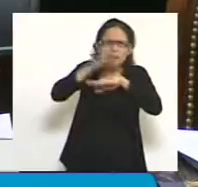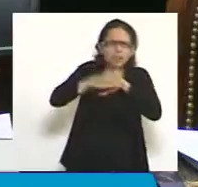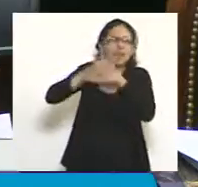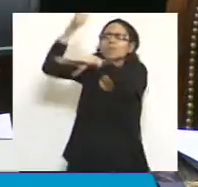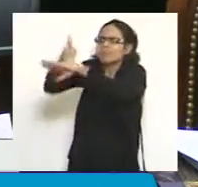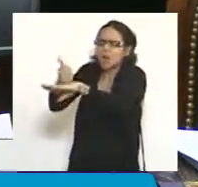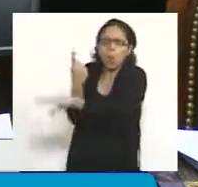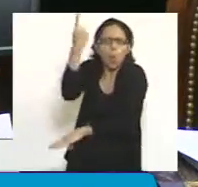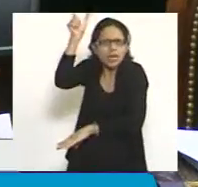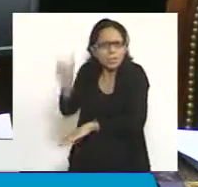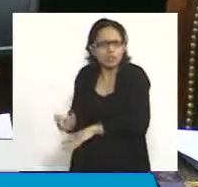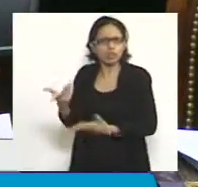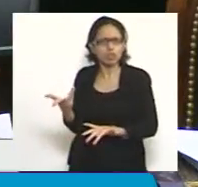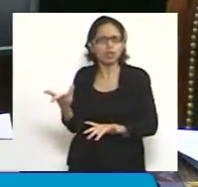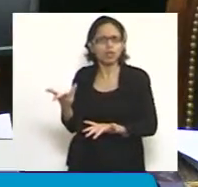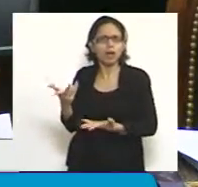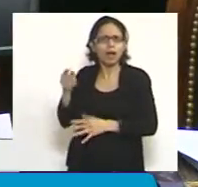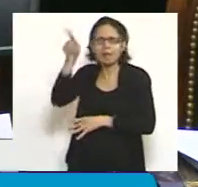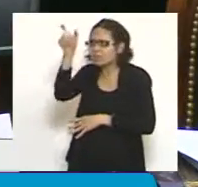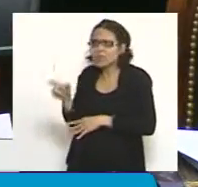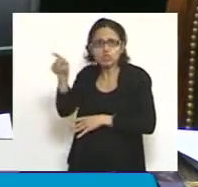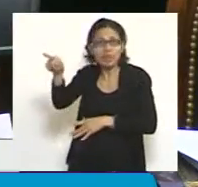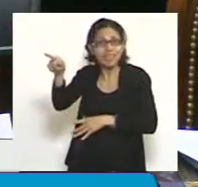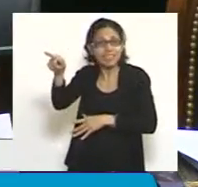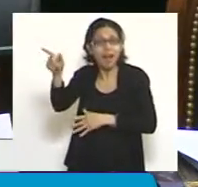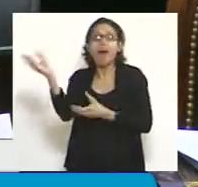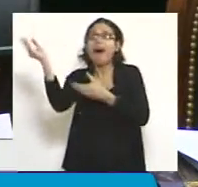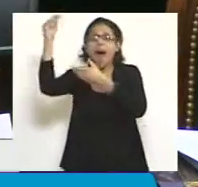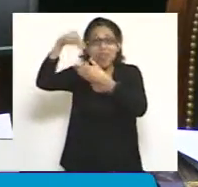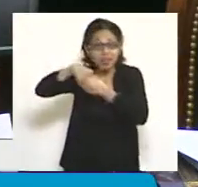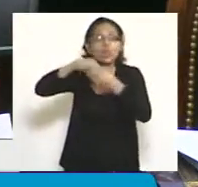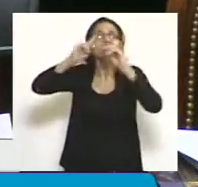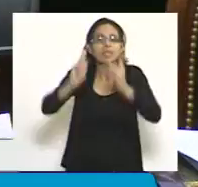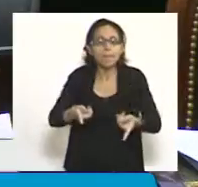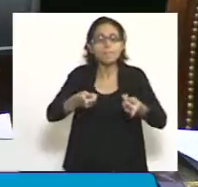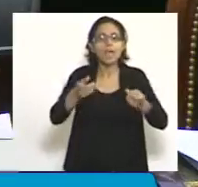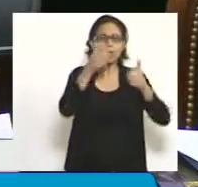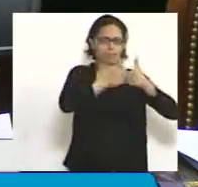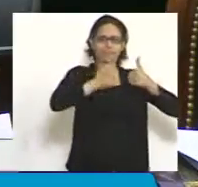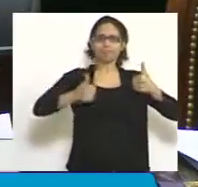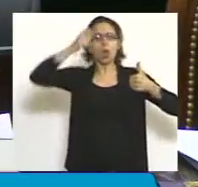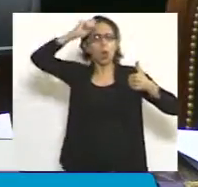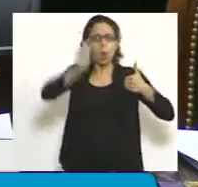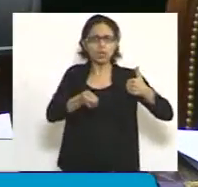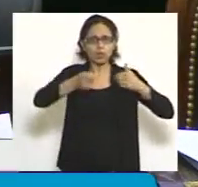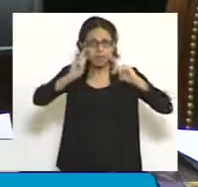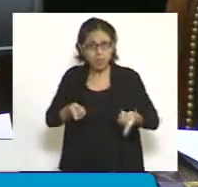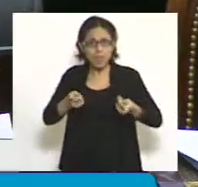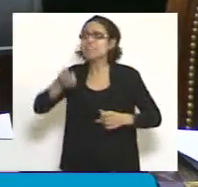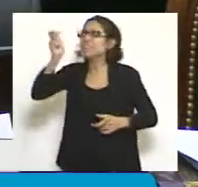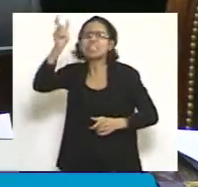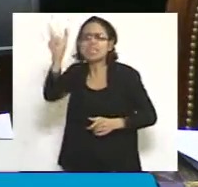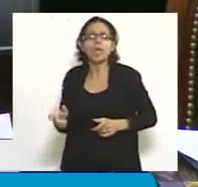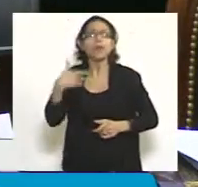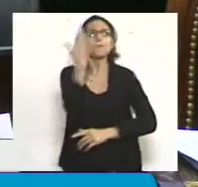la propia Procuradora General de la Nación va a formar parte de ese tribunal de enjuiciamiento y es ni más ni menos que la presidenta